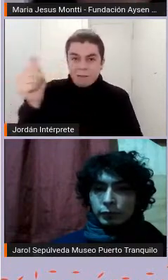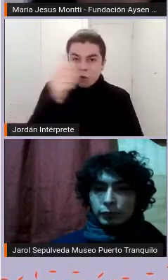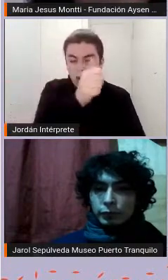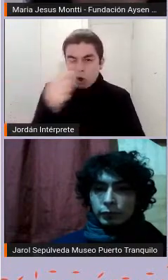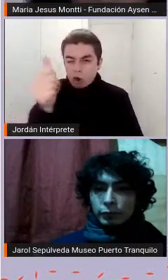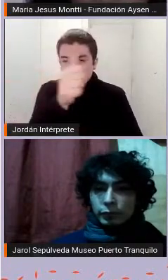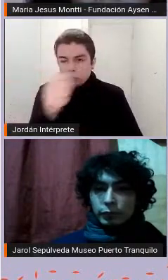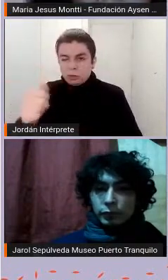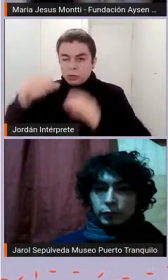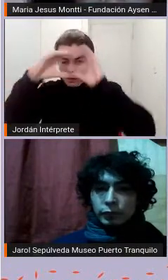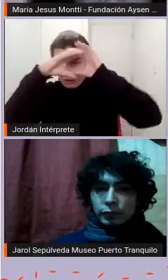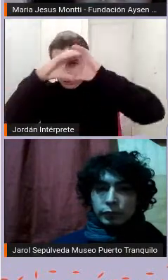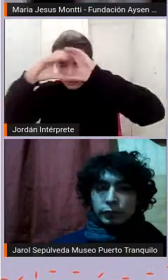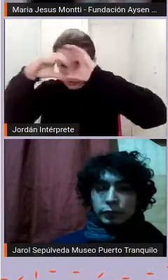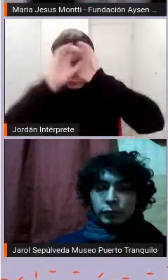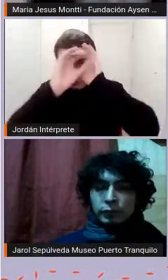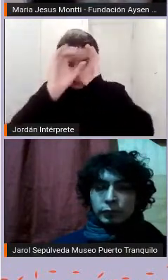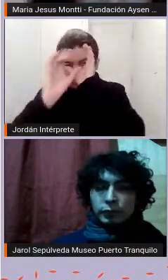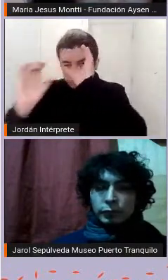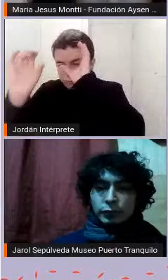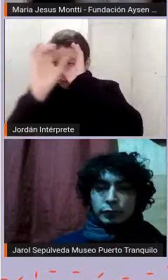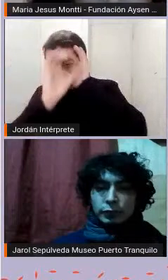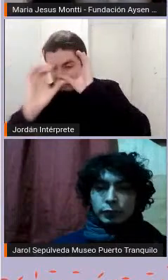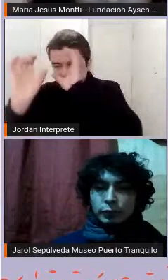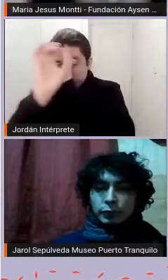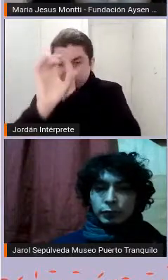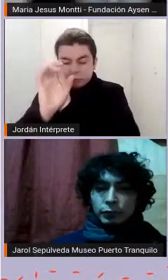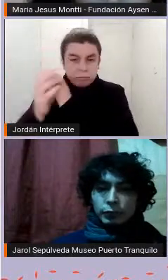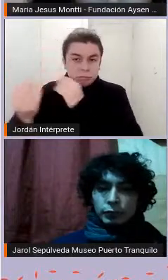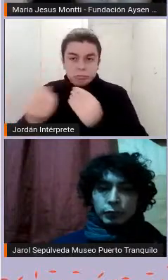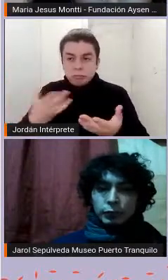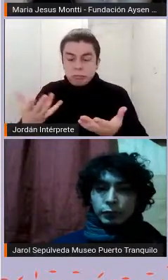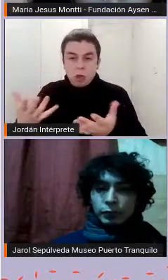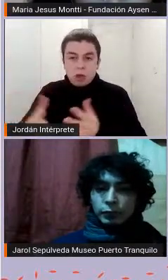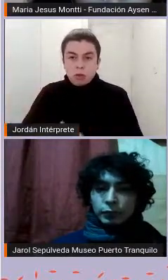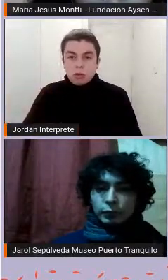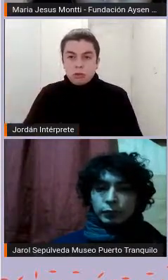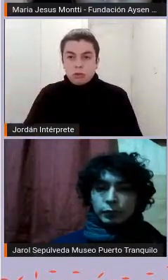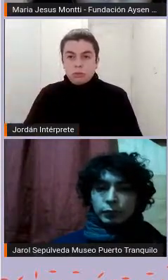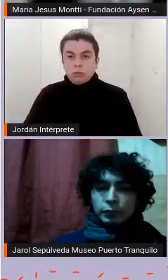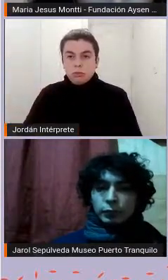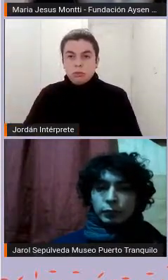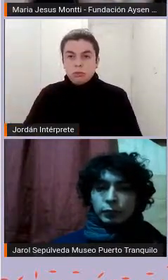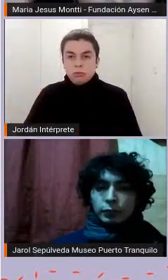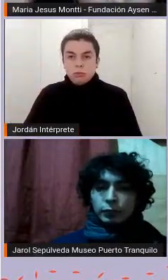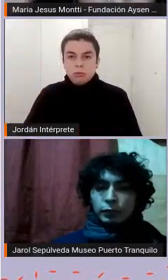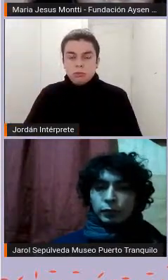y de cámara que se hicieron de manera